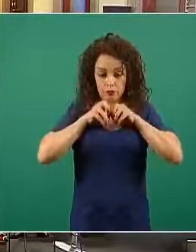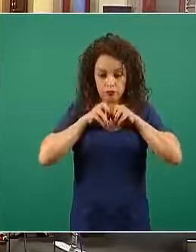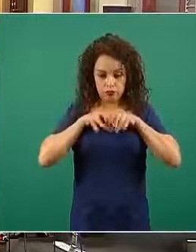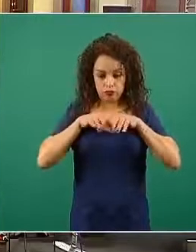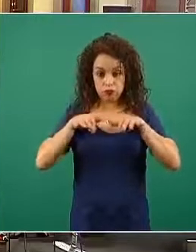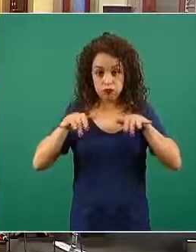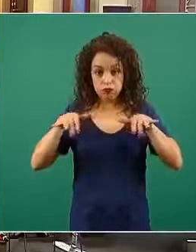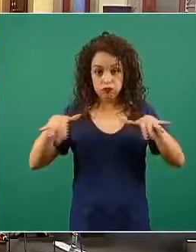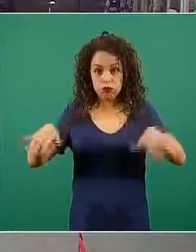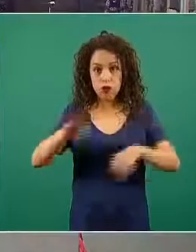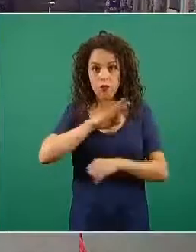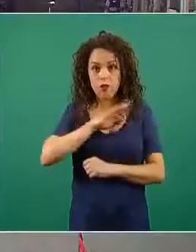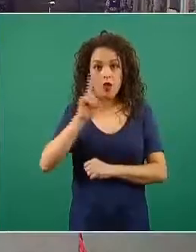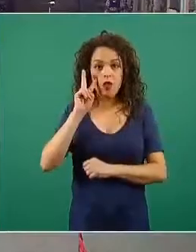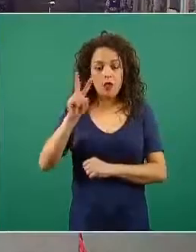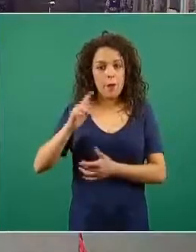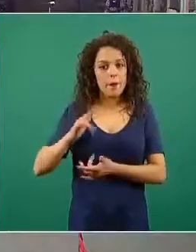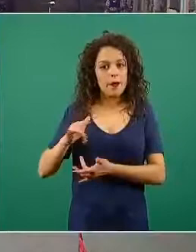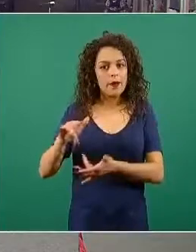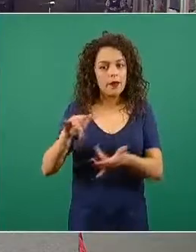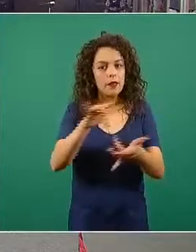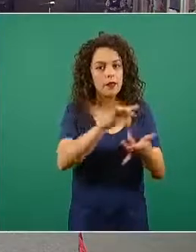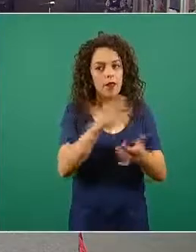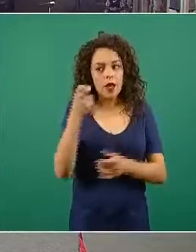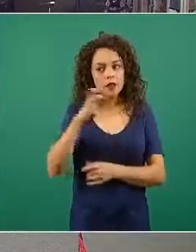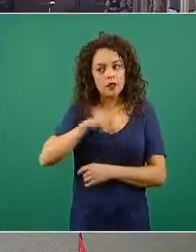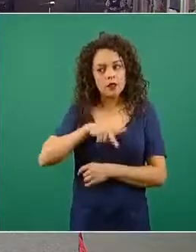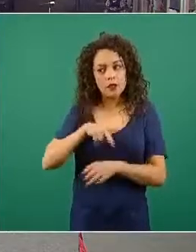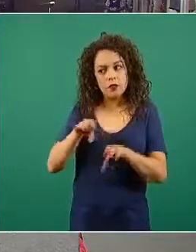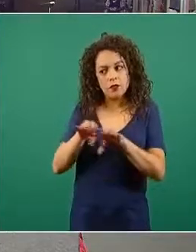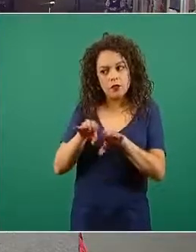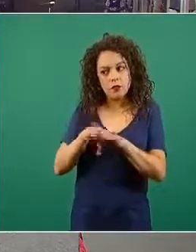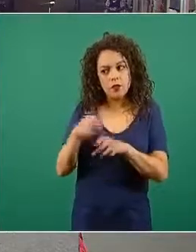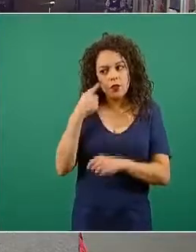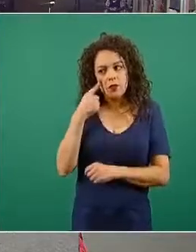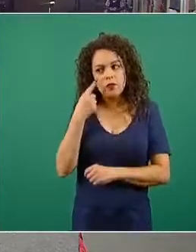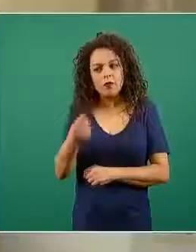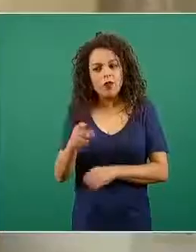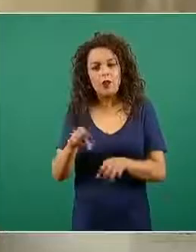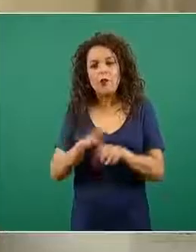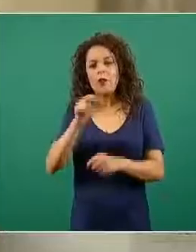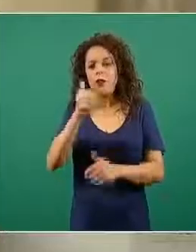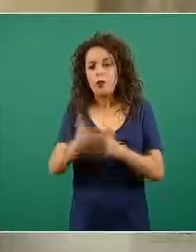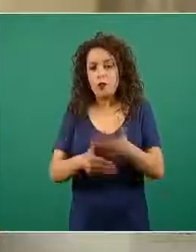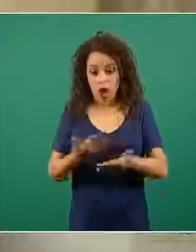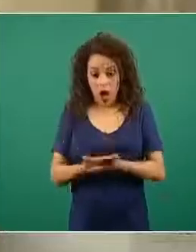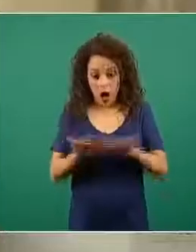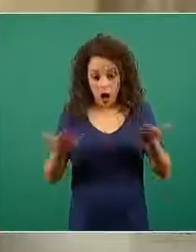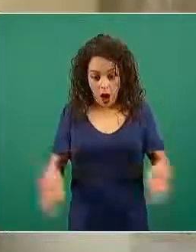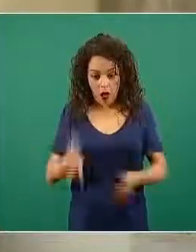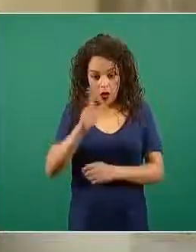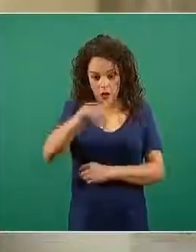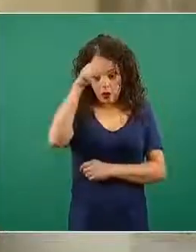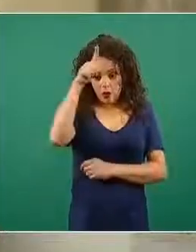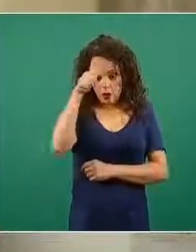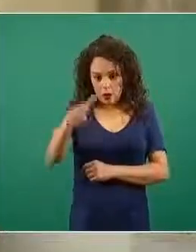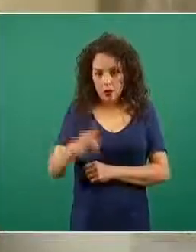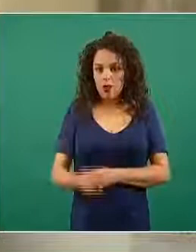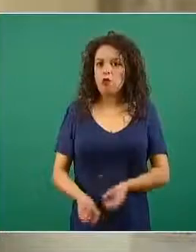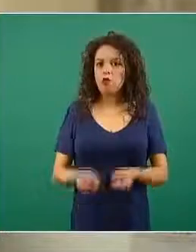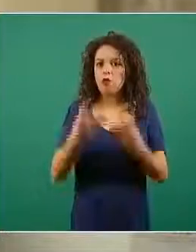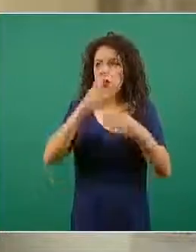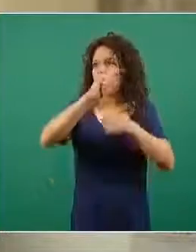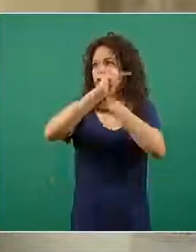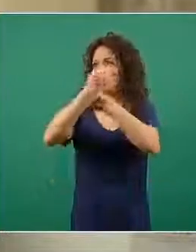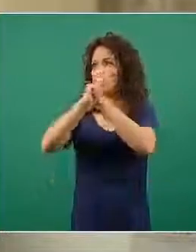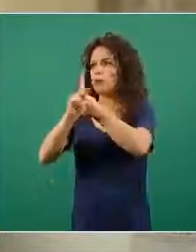ver mediante redes sociales cómo se comportaba este virus. Ahora ya a este alcance pudimos ver cómo también muchos países a nivel mundial,